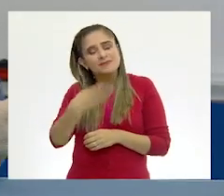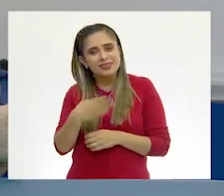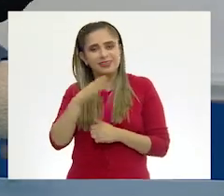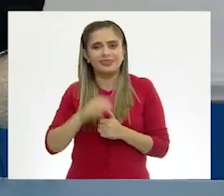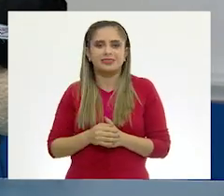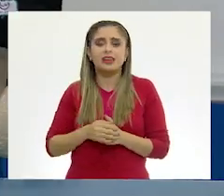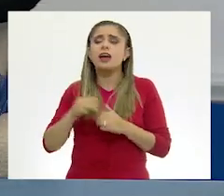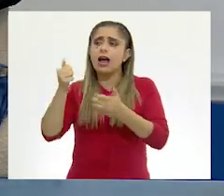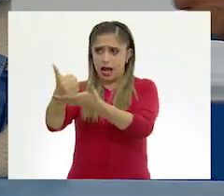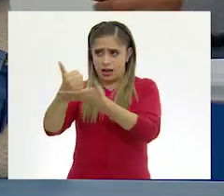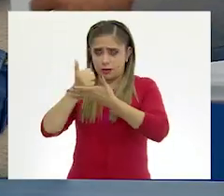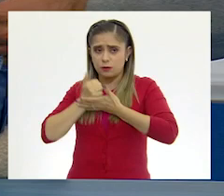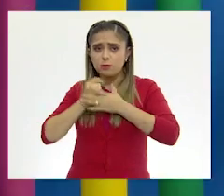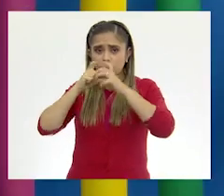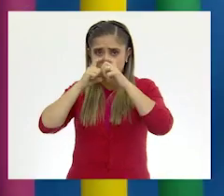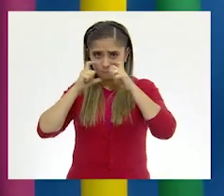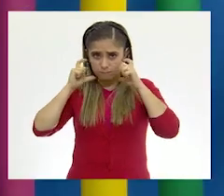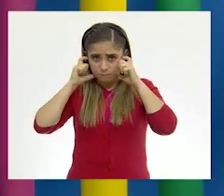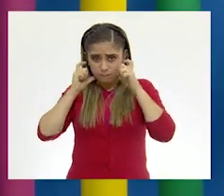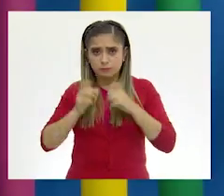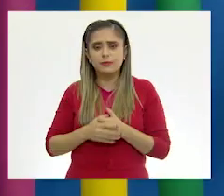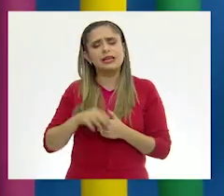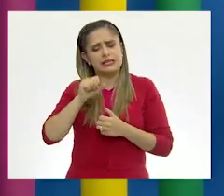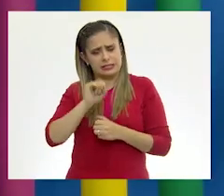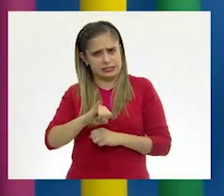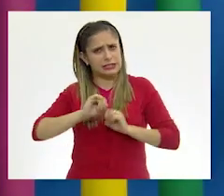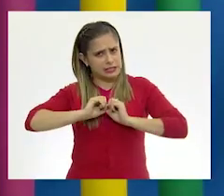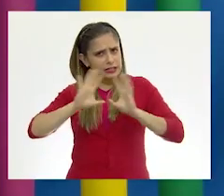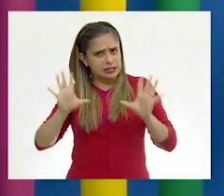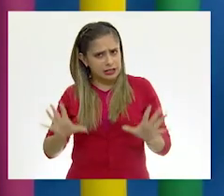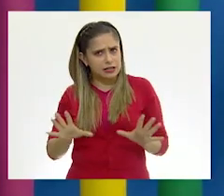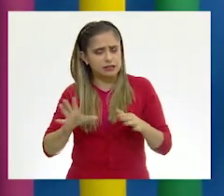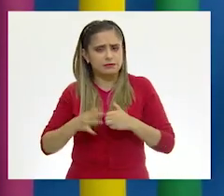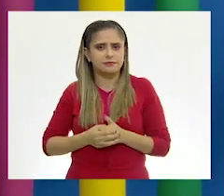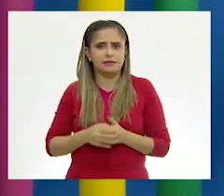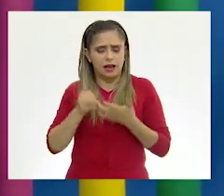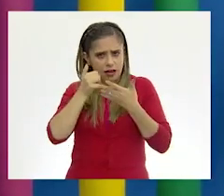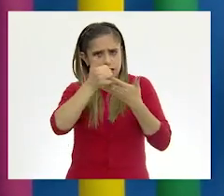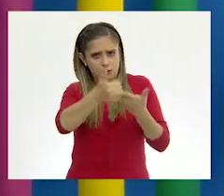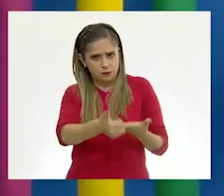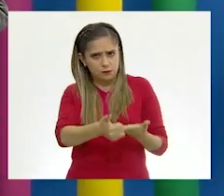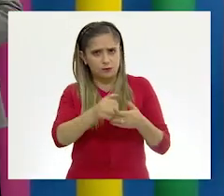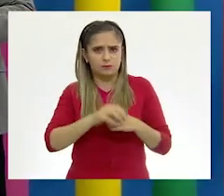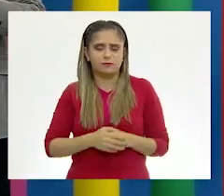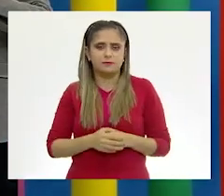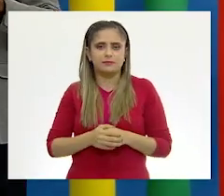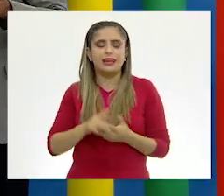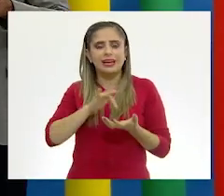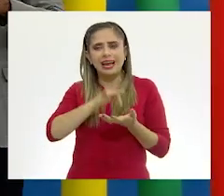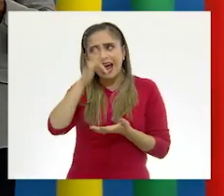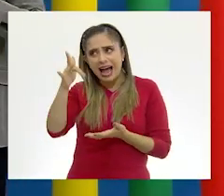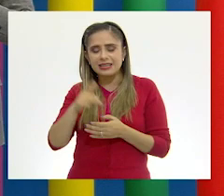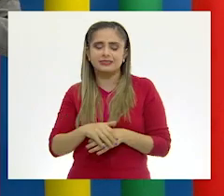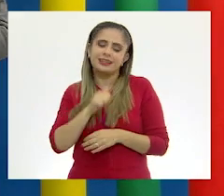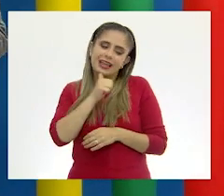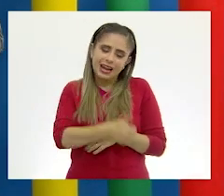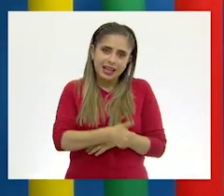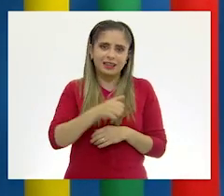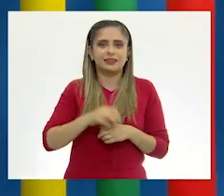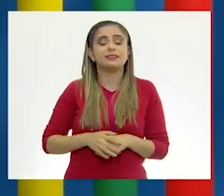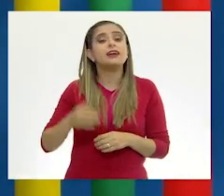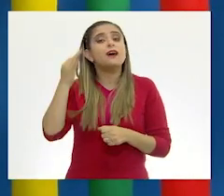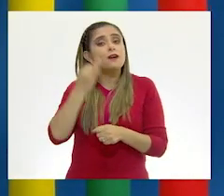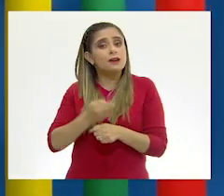¿Me ayudas con mi cubrebocas? Por supuesto que sí, Raulito. Por favor. Te ayudo. Claro. Gracias. ¿Listo? No, ¿de qué? Vamos a tener el gusto de estar